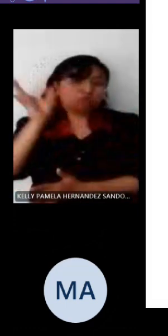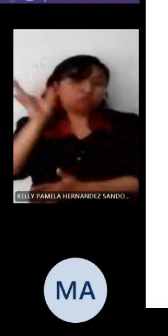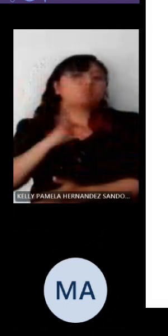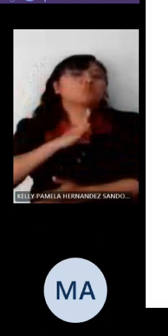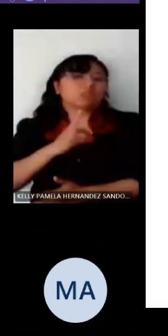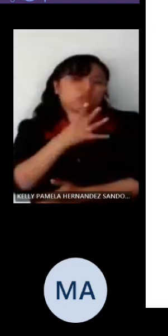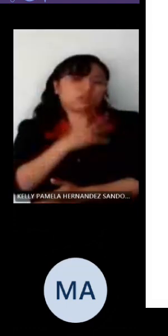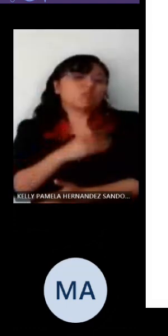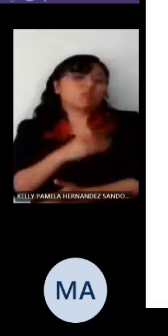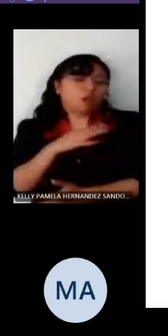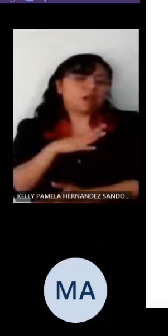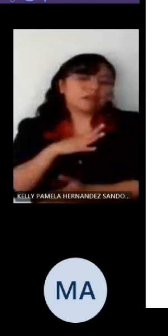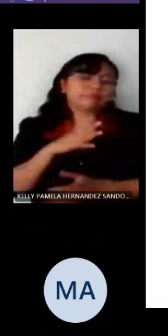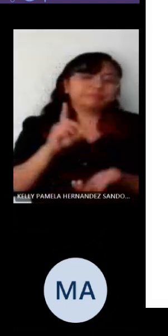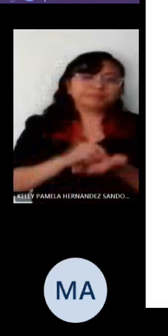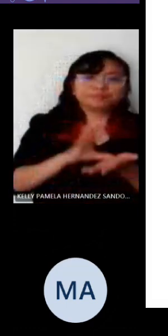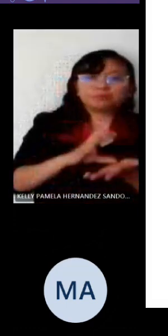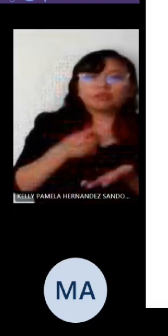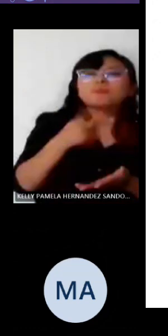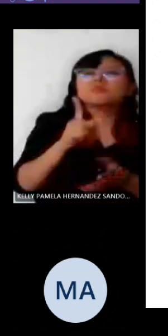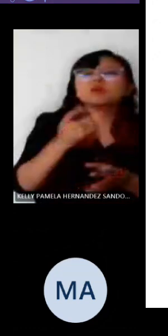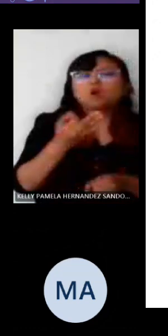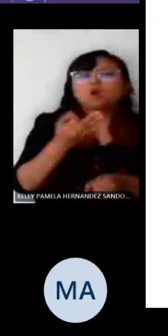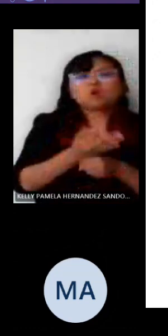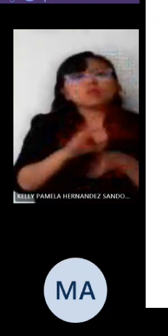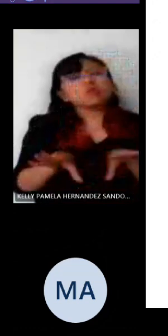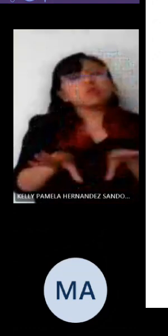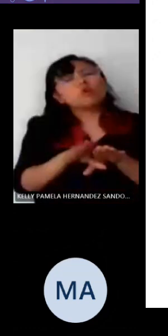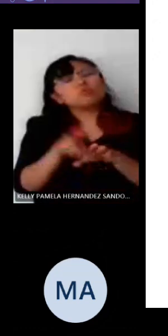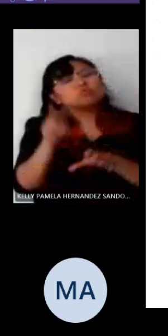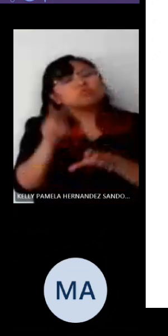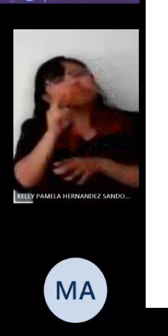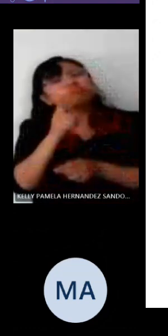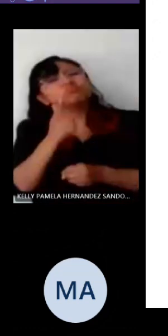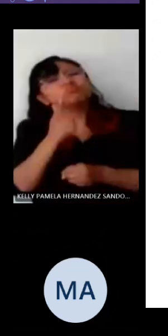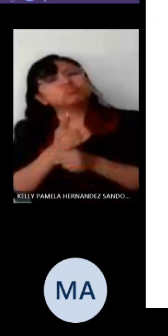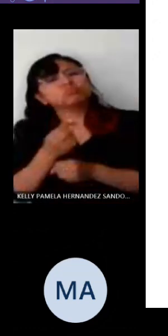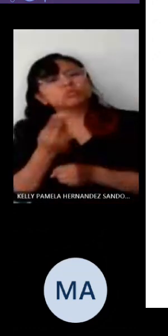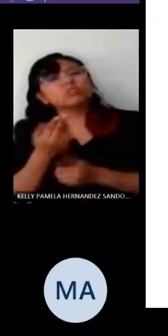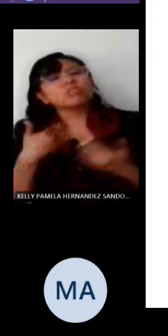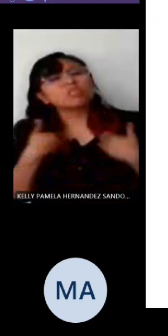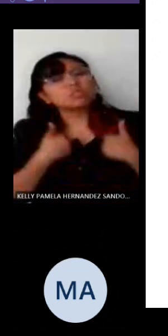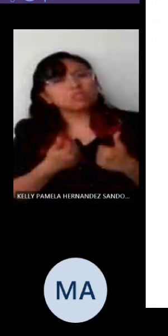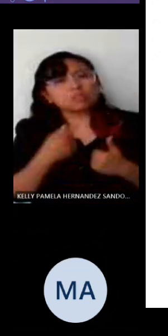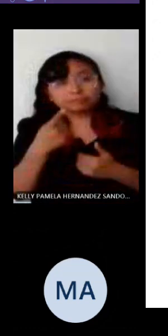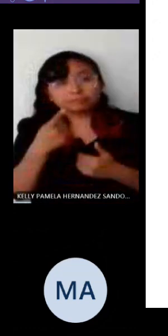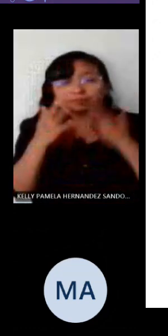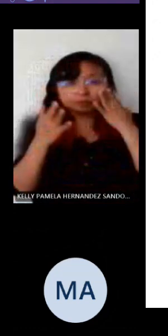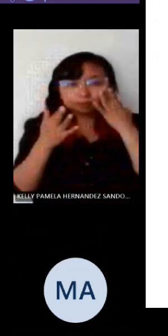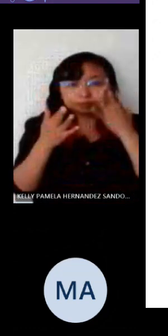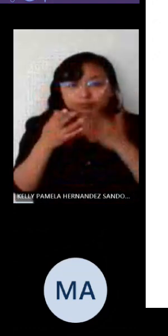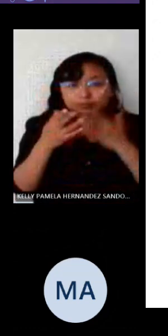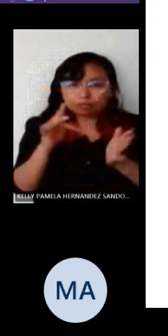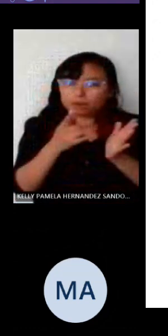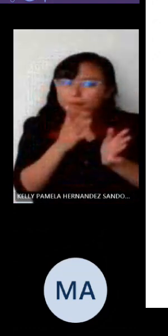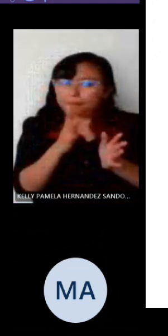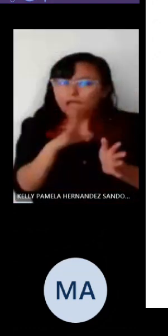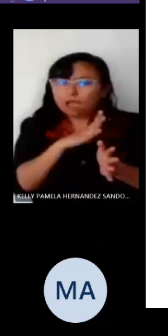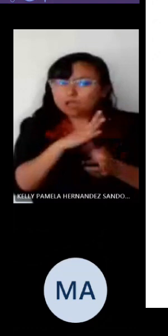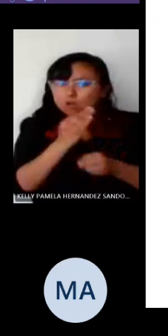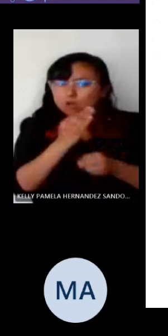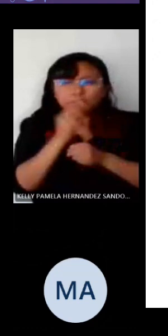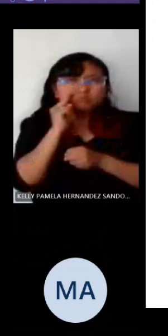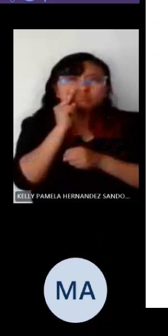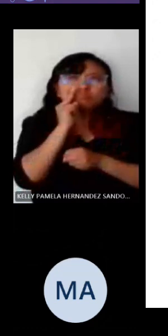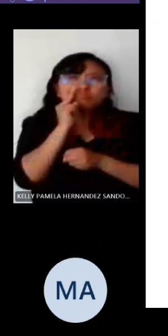llegando los pacientes que tienen síndrome de Usher? Que eso también tenemos que tenerlo muy a la vista. Entonces, gracias a que las